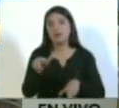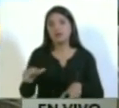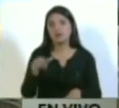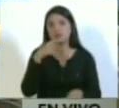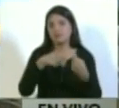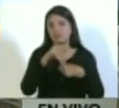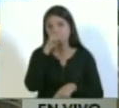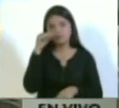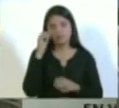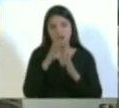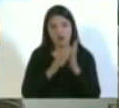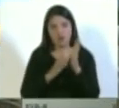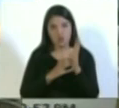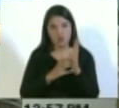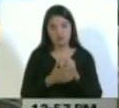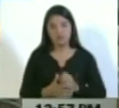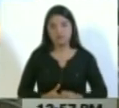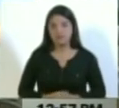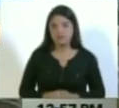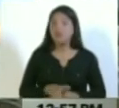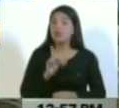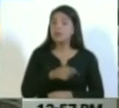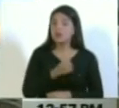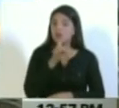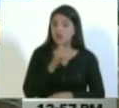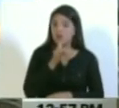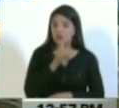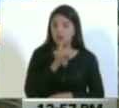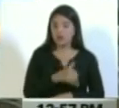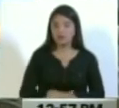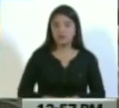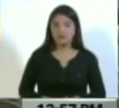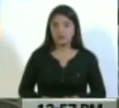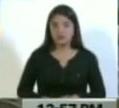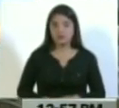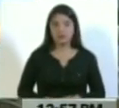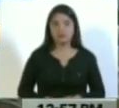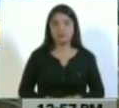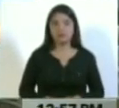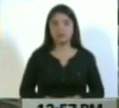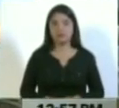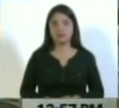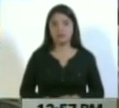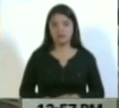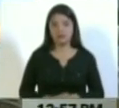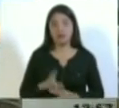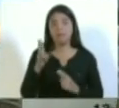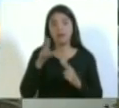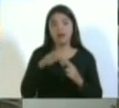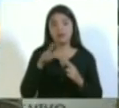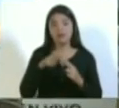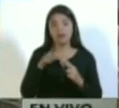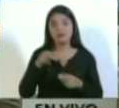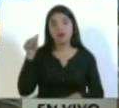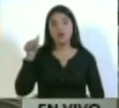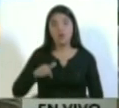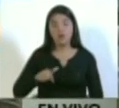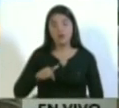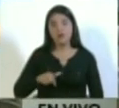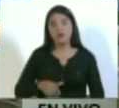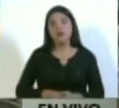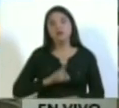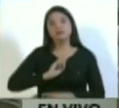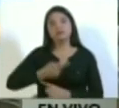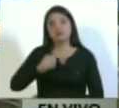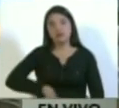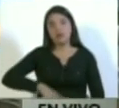Cúcuta. También queremos informar que estará en el estado Táchira el día de hoy, por instrucciones del señor